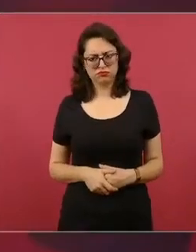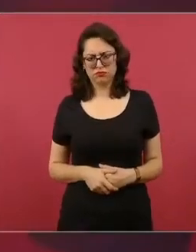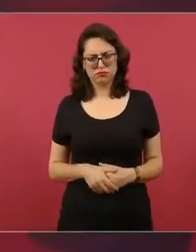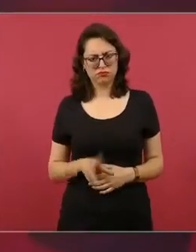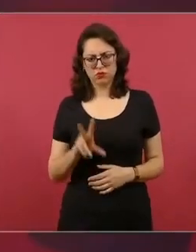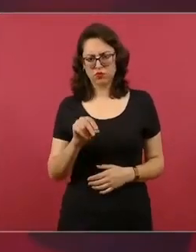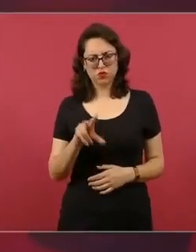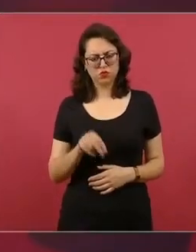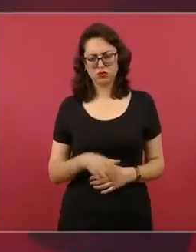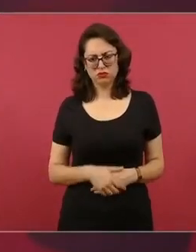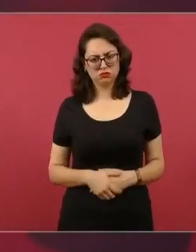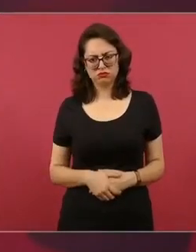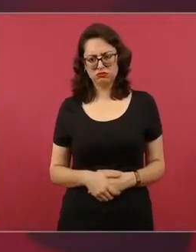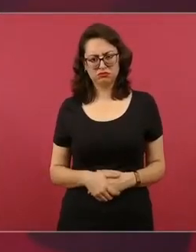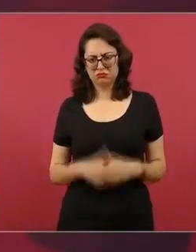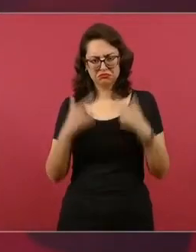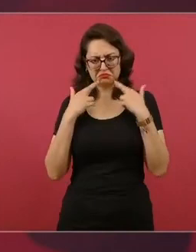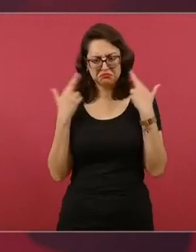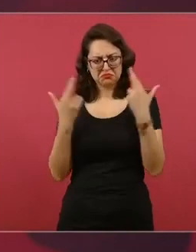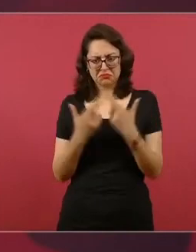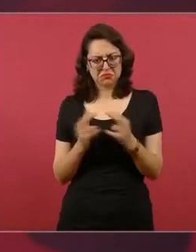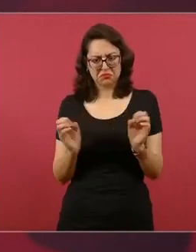Alfredo Del Mazo ayer.